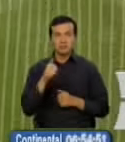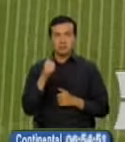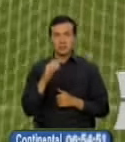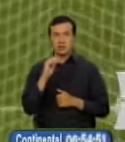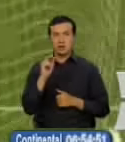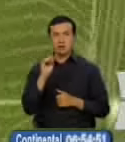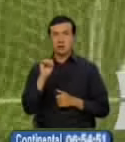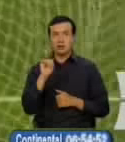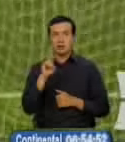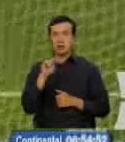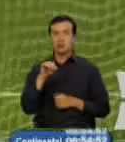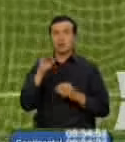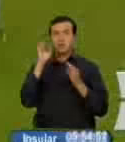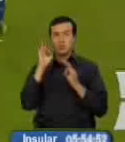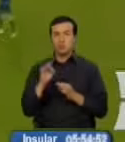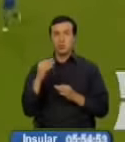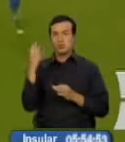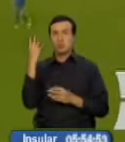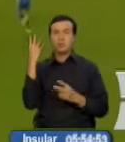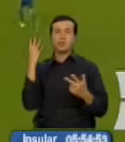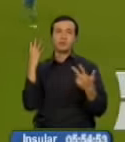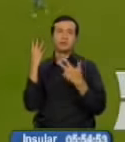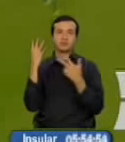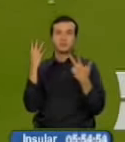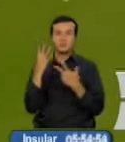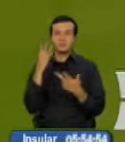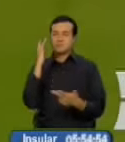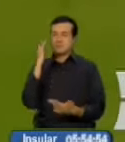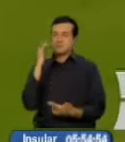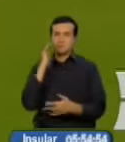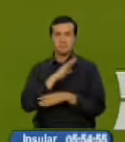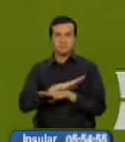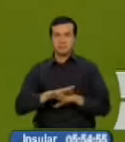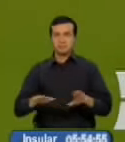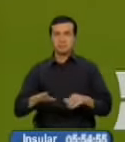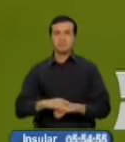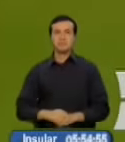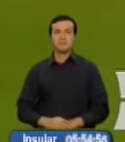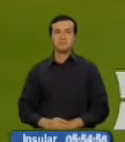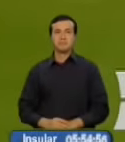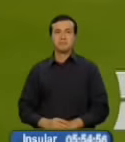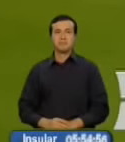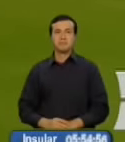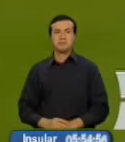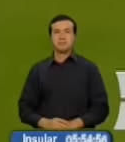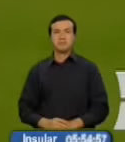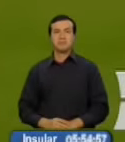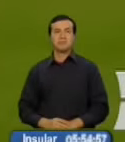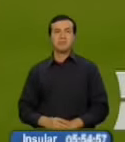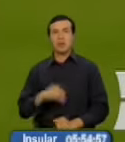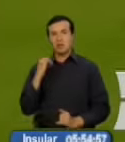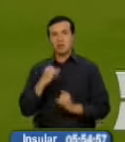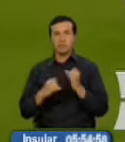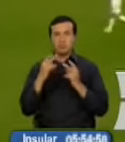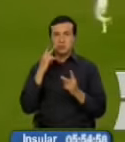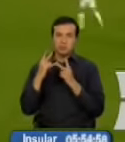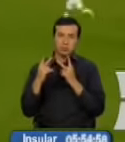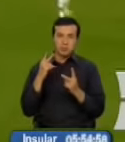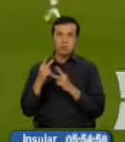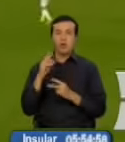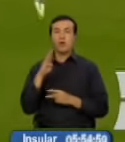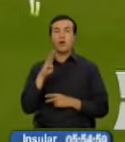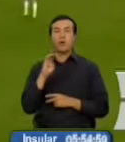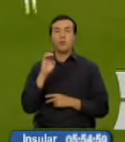Cabenagui para decretar el 4-3 definitivo. Algunas acciones ya sobre el final. Miren la salida de Farid